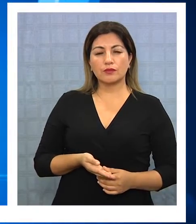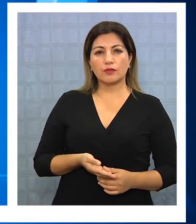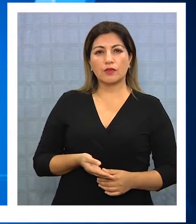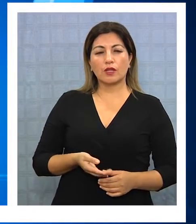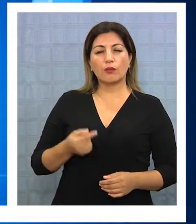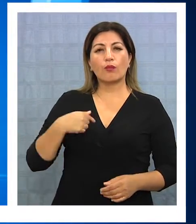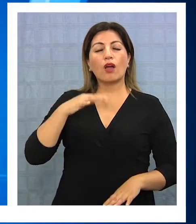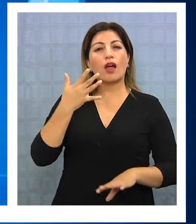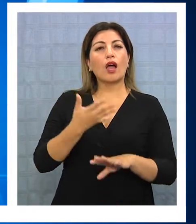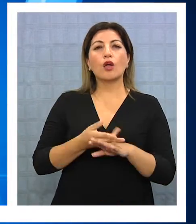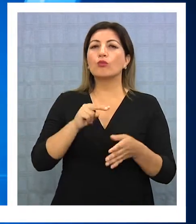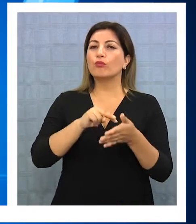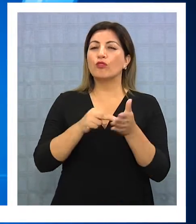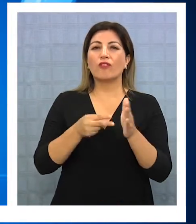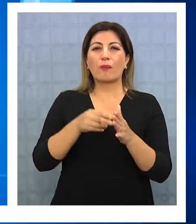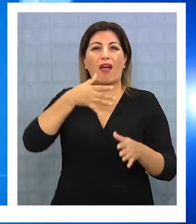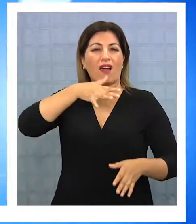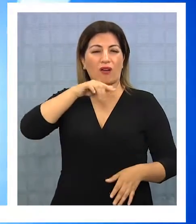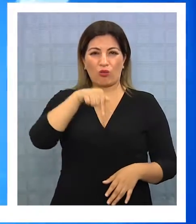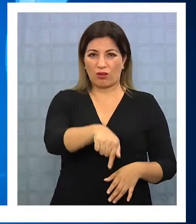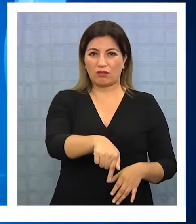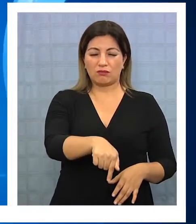de alcantarillado